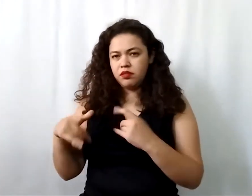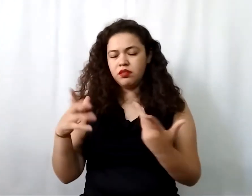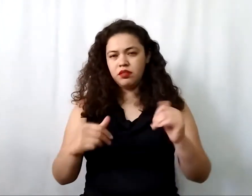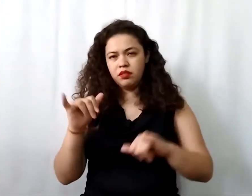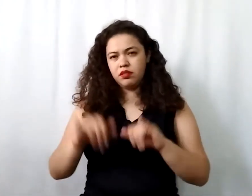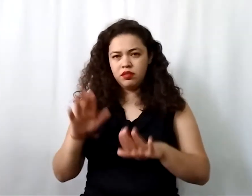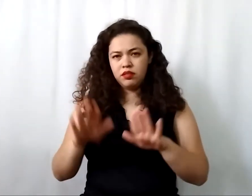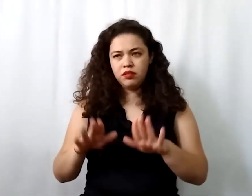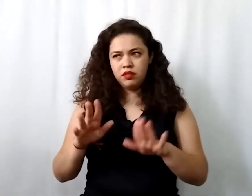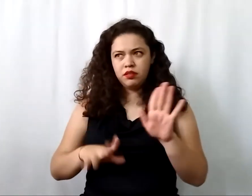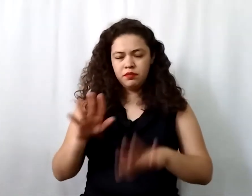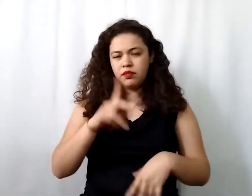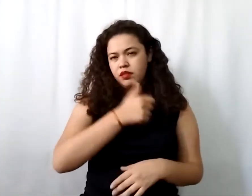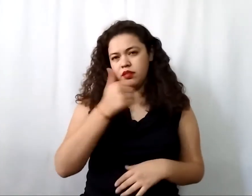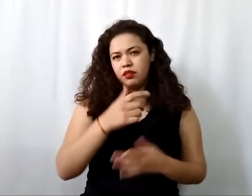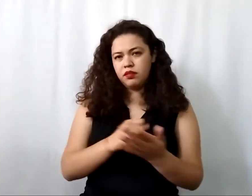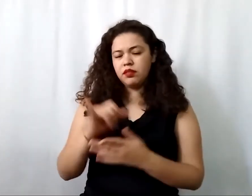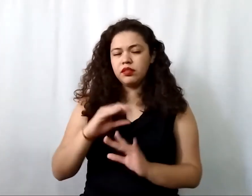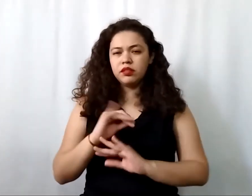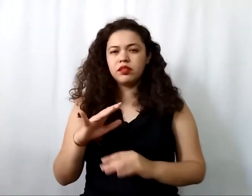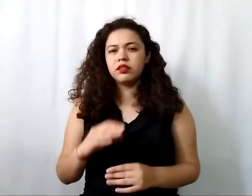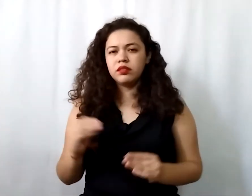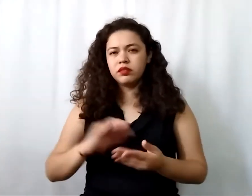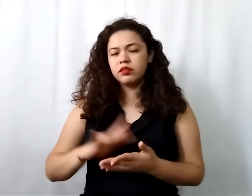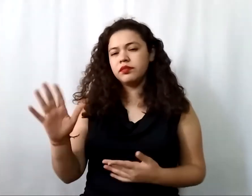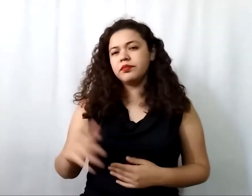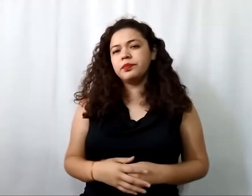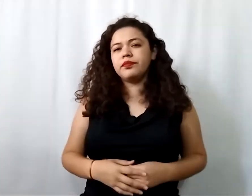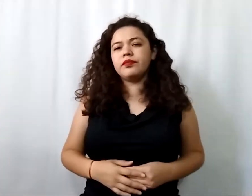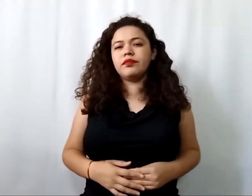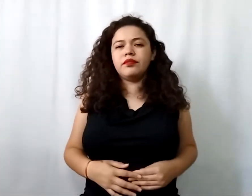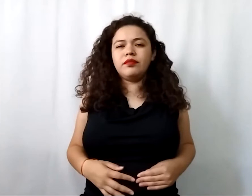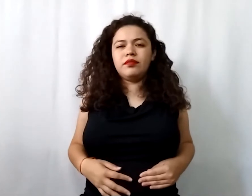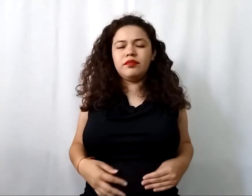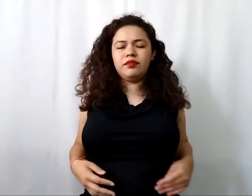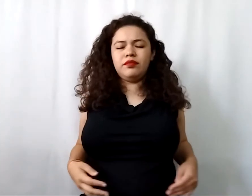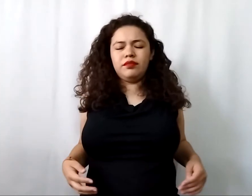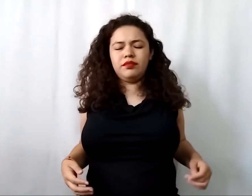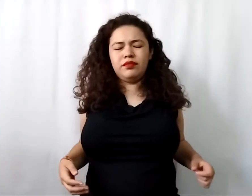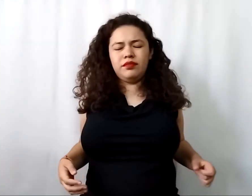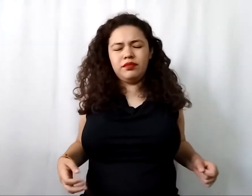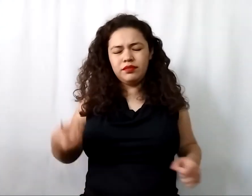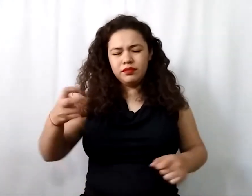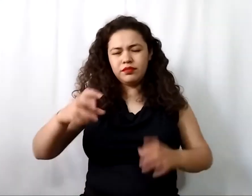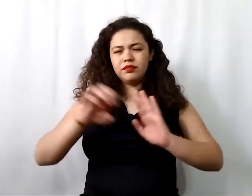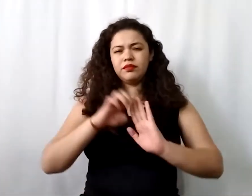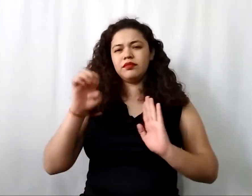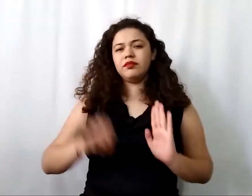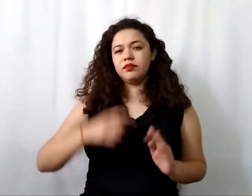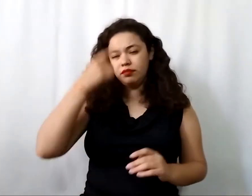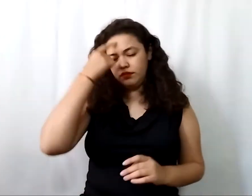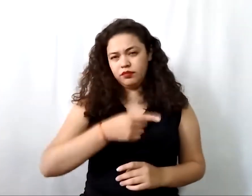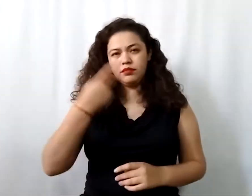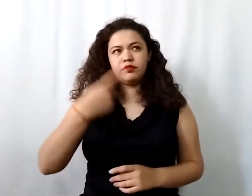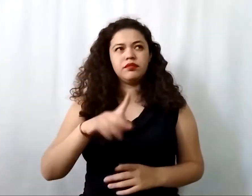Exactamente, sí. Muchas gracias, y ese es el ejemplo de que el tipo de